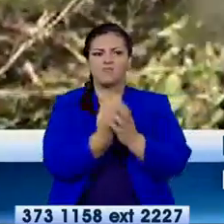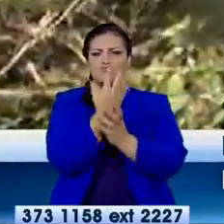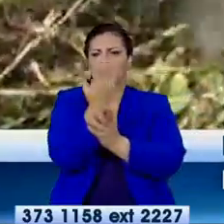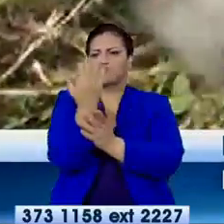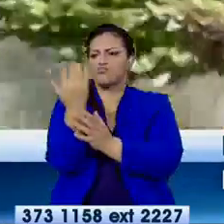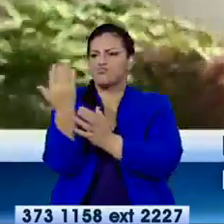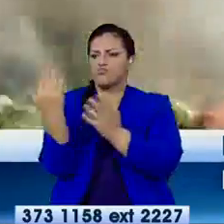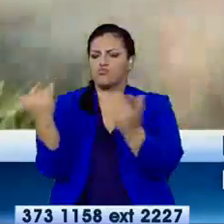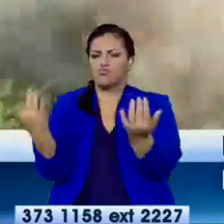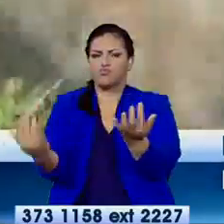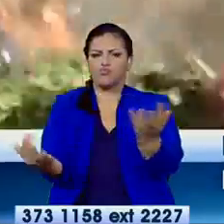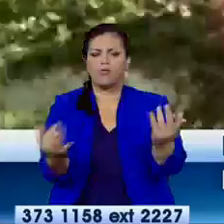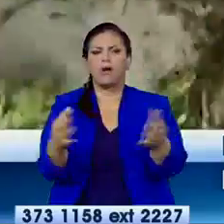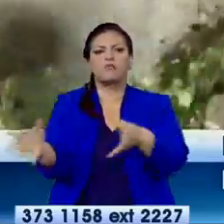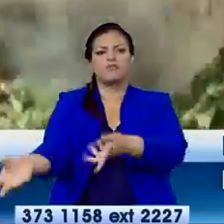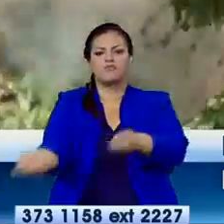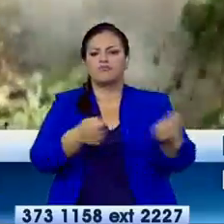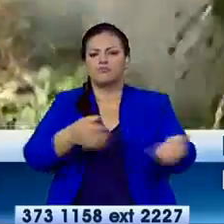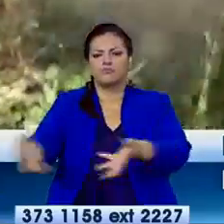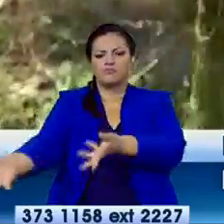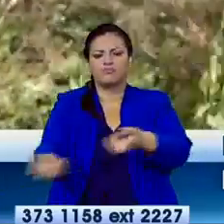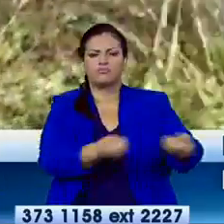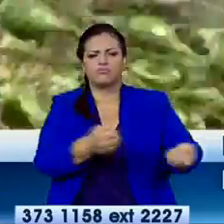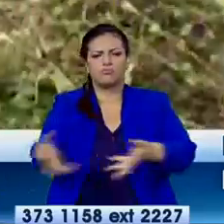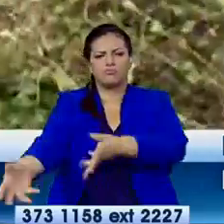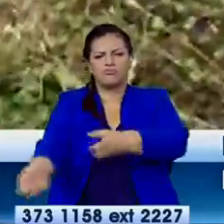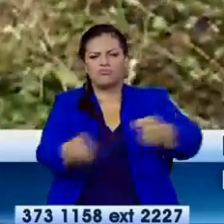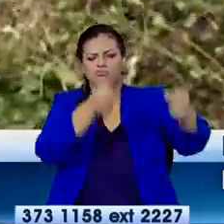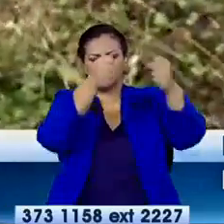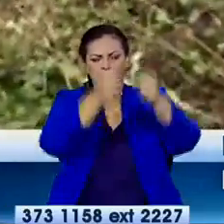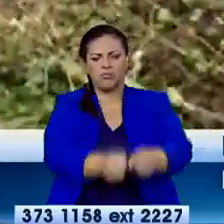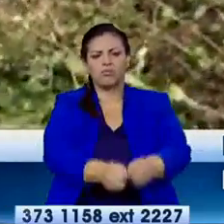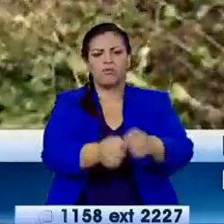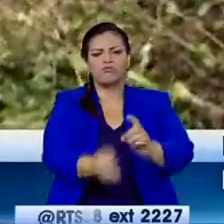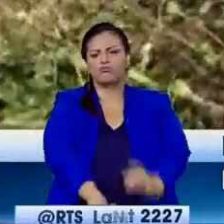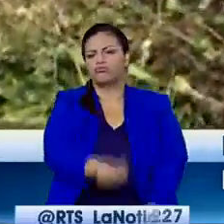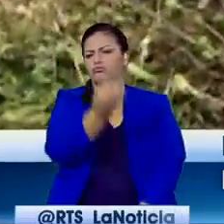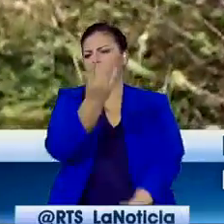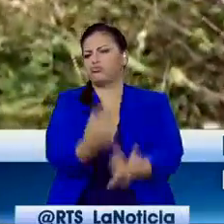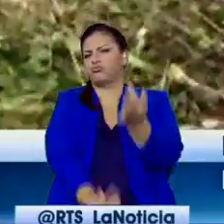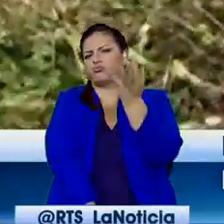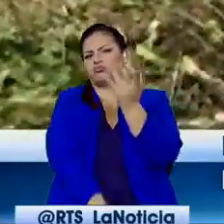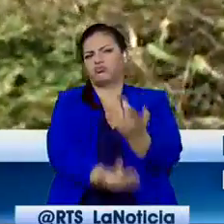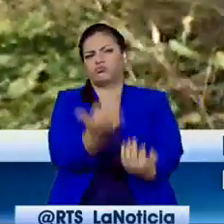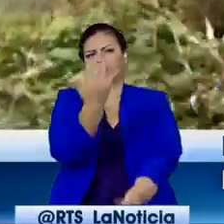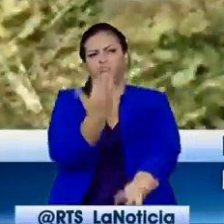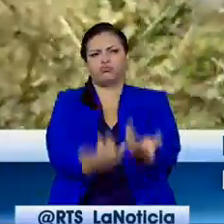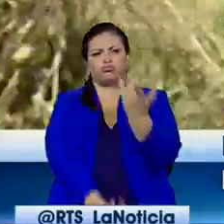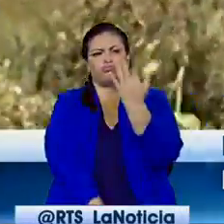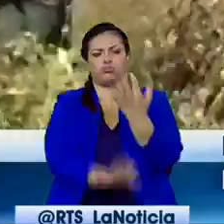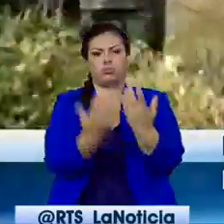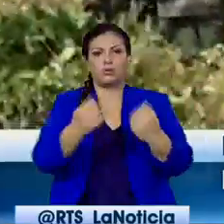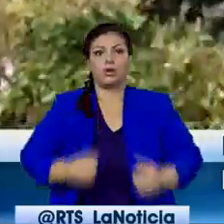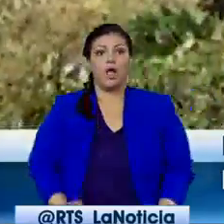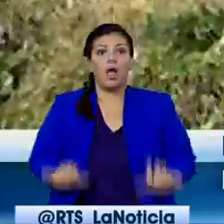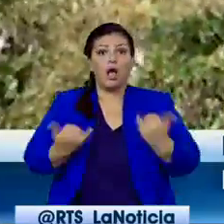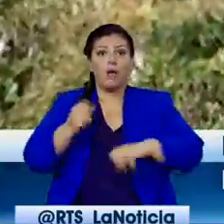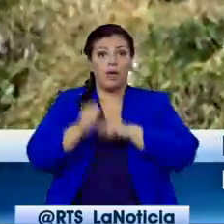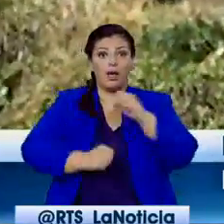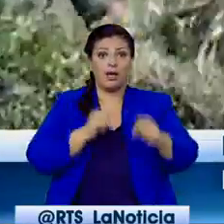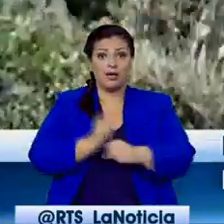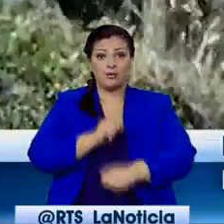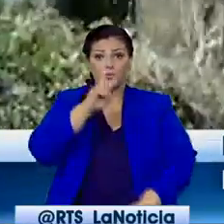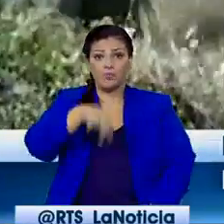proliferen ya que estos operativos erán constantes además en lo que va del año se han destruido cerca de 150,000